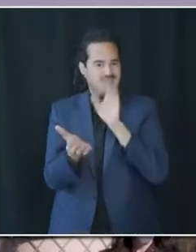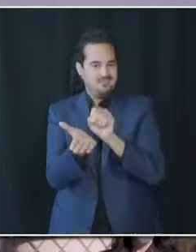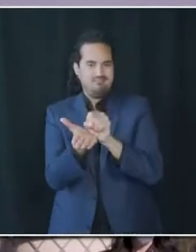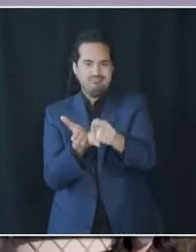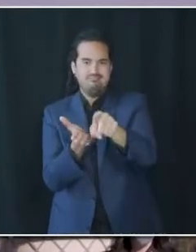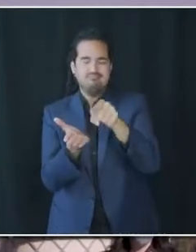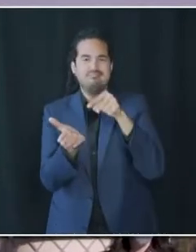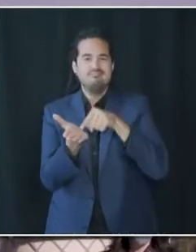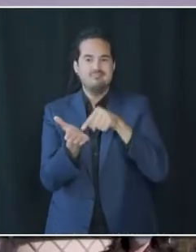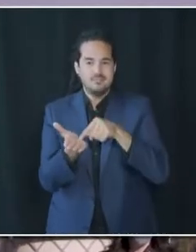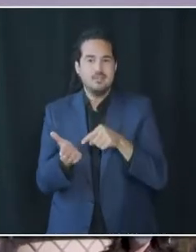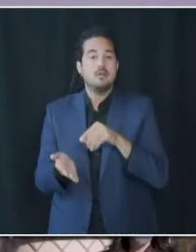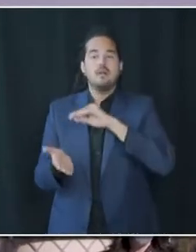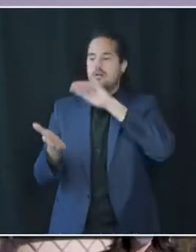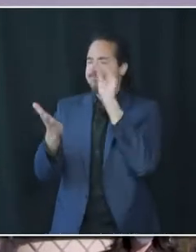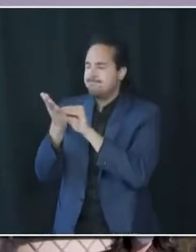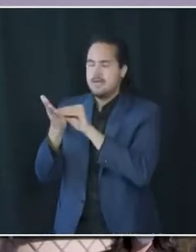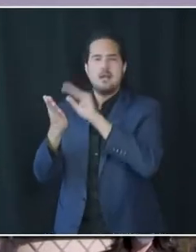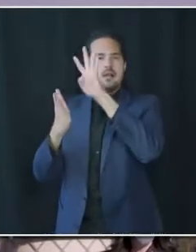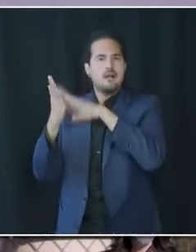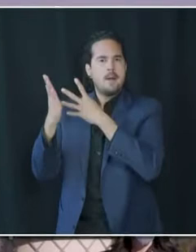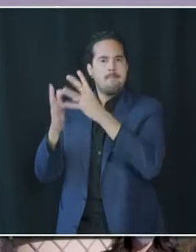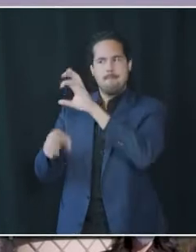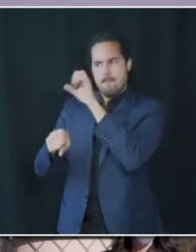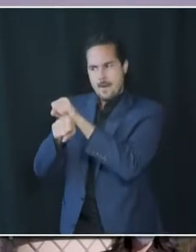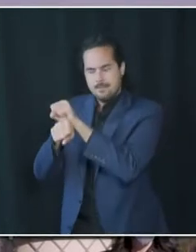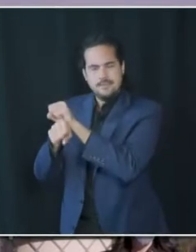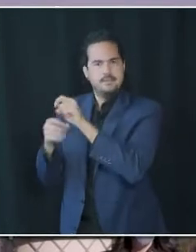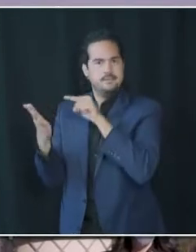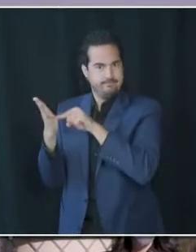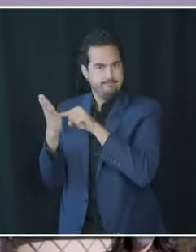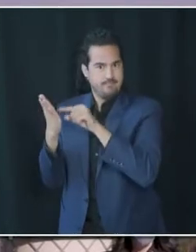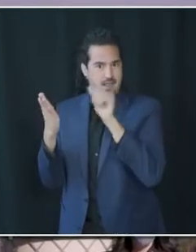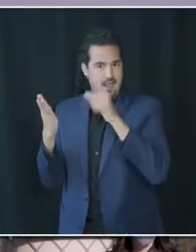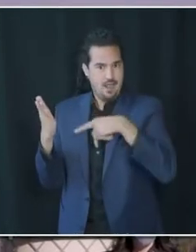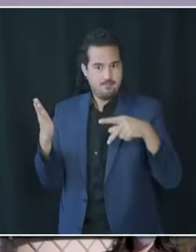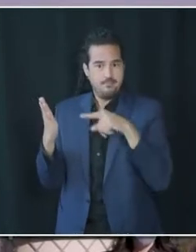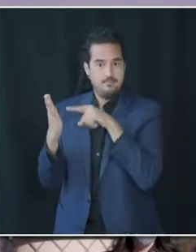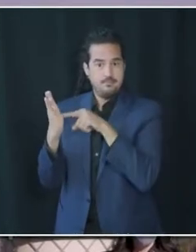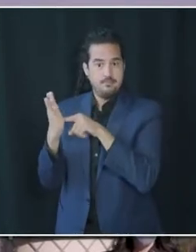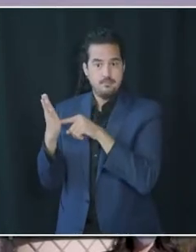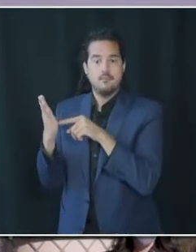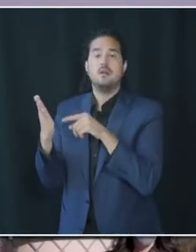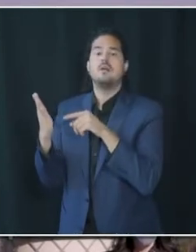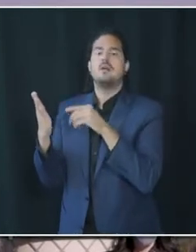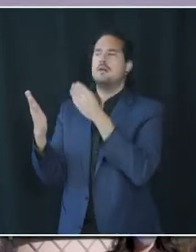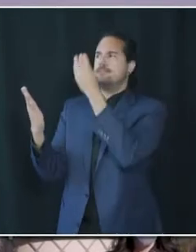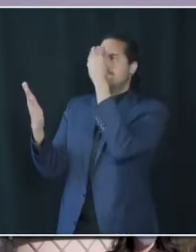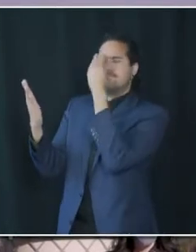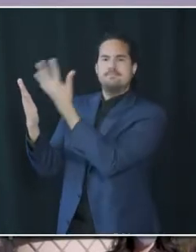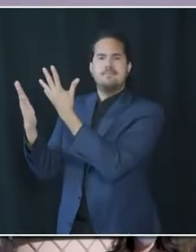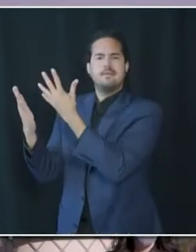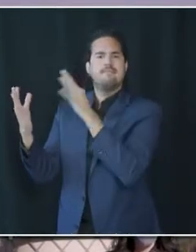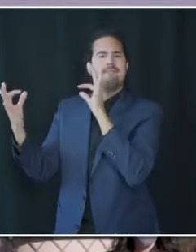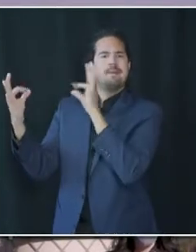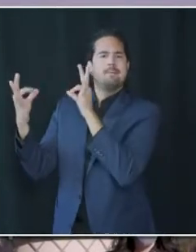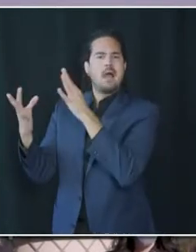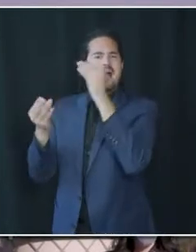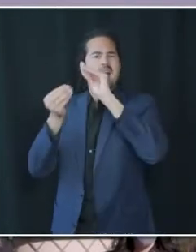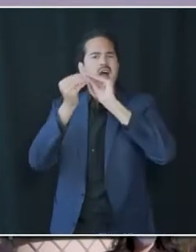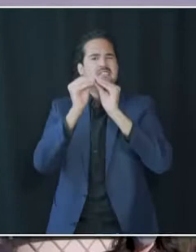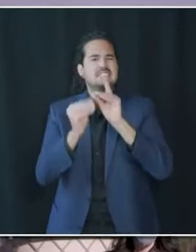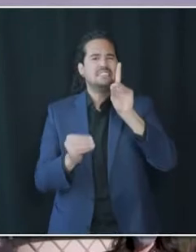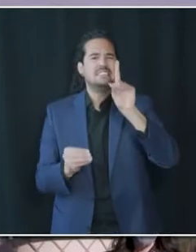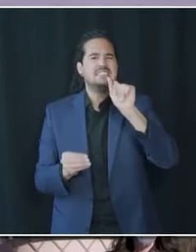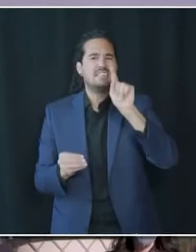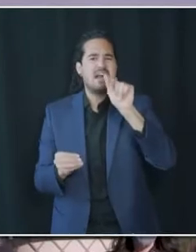le permitirá hacer la cita para recibir su vacuna y recibir información de los proveedores dando